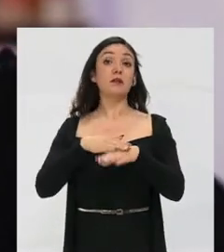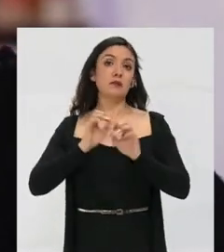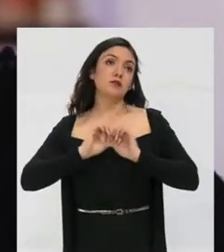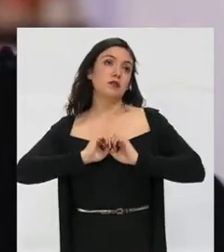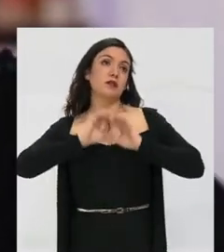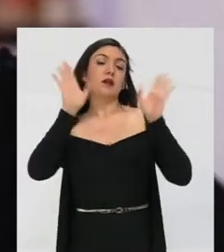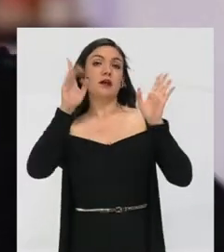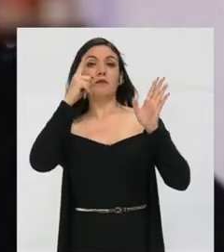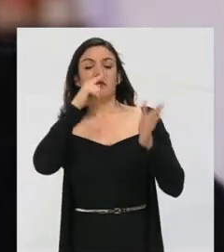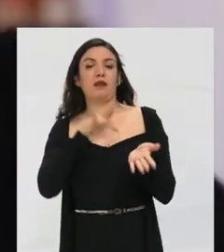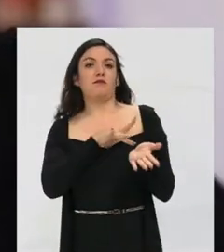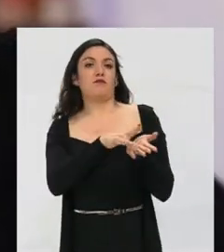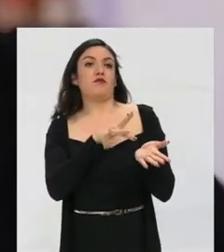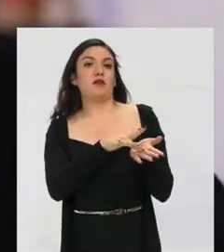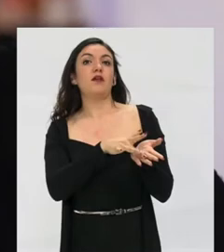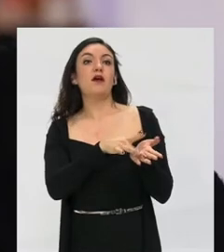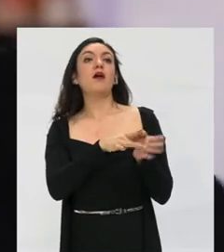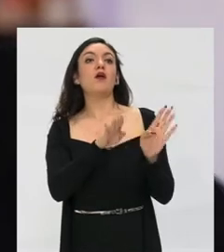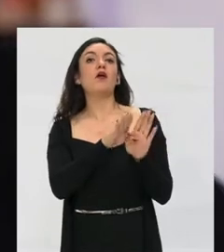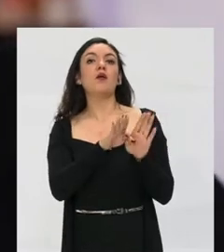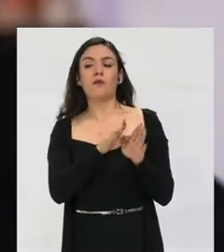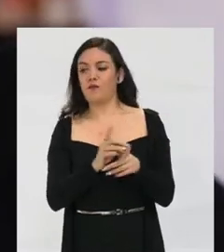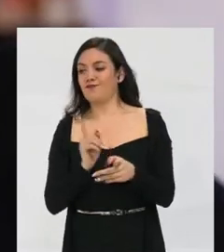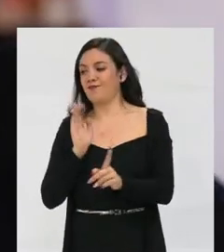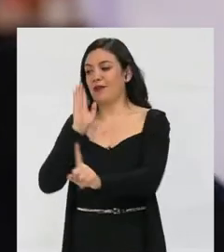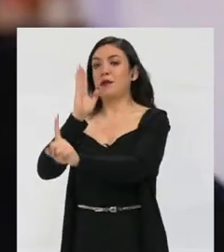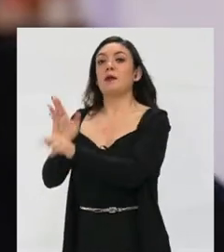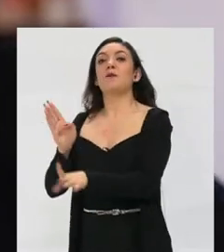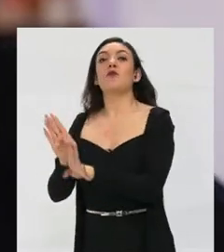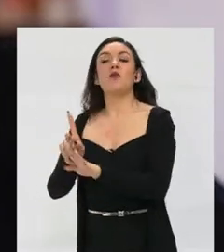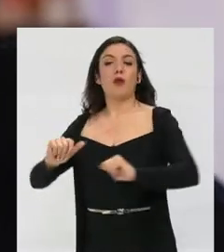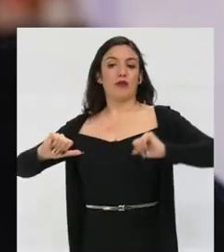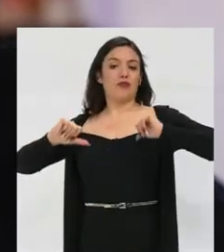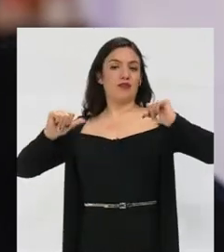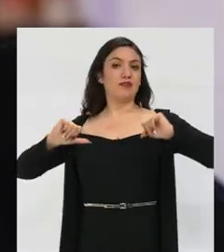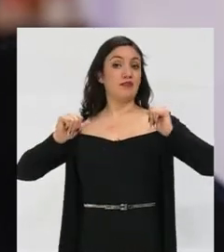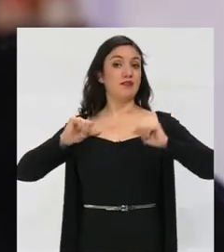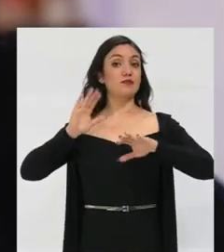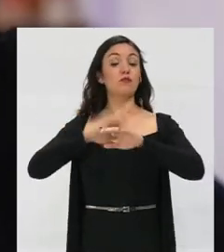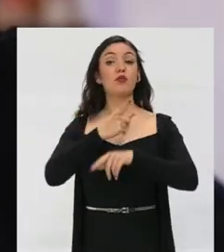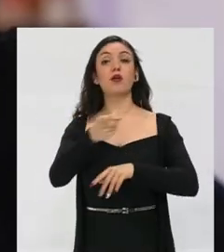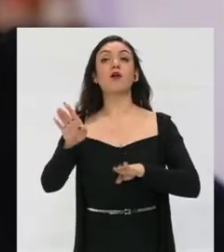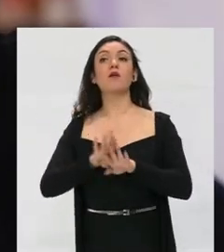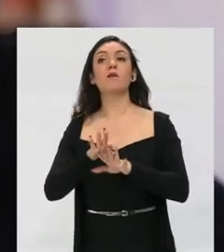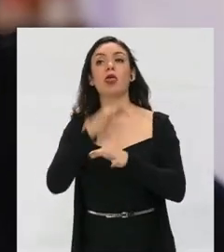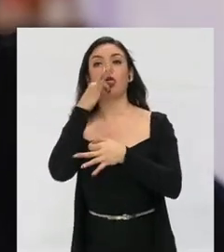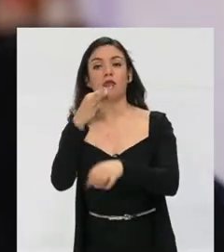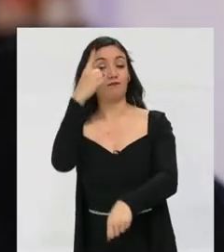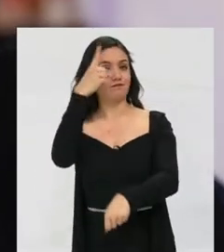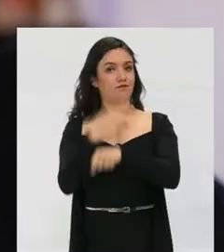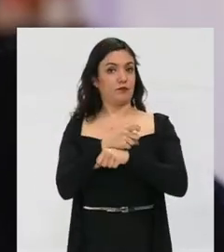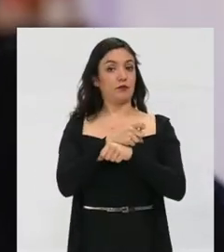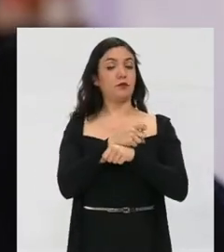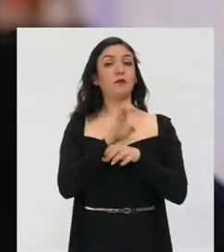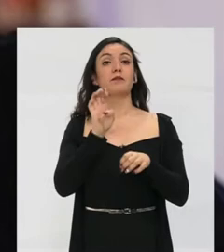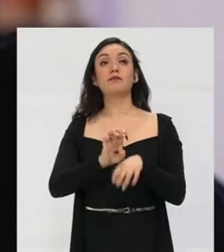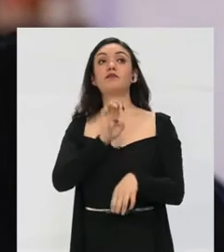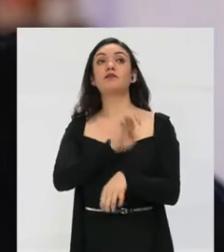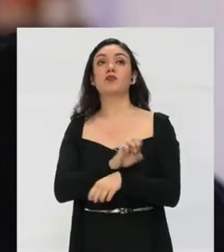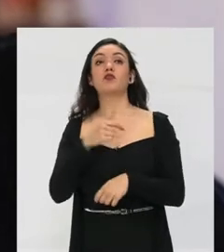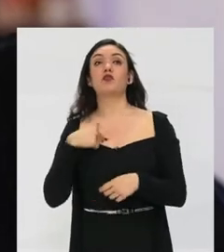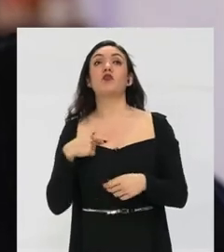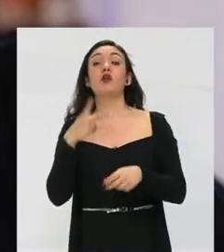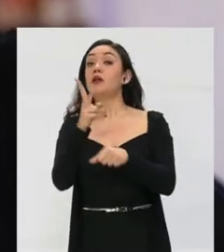situación de venta, pues obviamente abordan a los que están en una etapa de la adolescencia, por ejemplo, que son